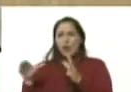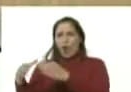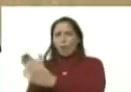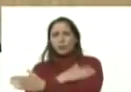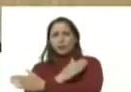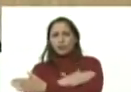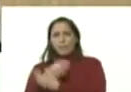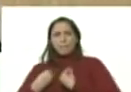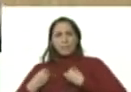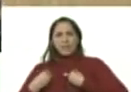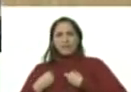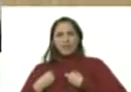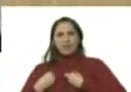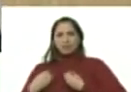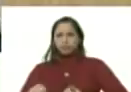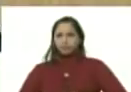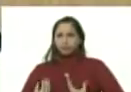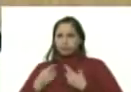venganza,